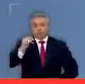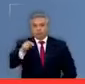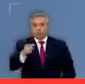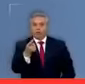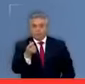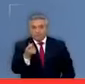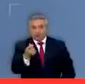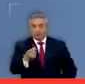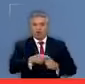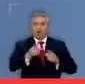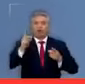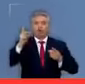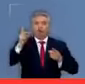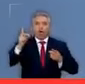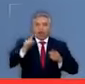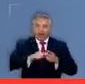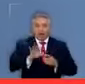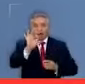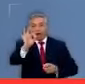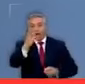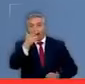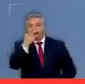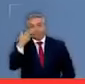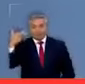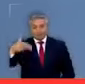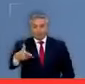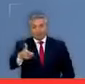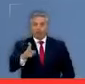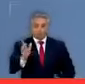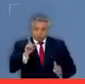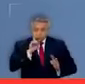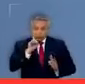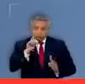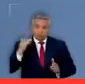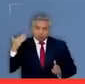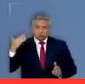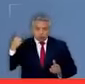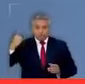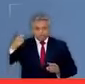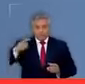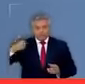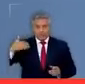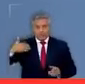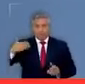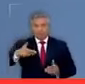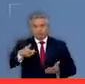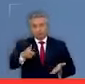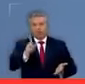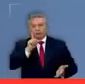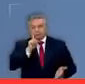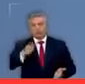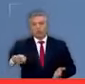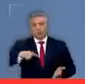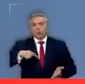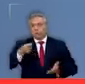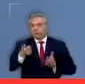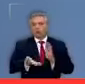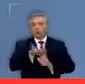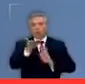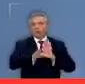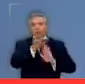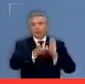precio del dólar o del petróleo, como han ocurrido en los últimos meses y que son la causa del aumento de las